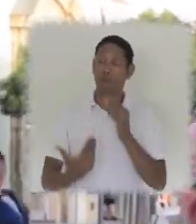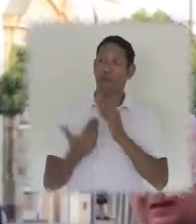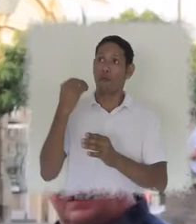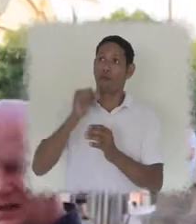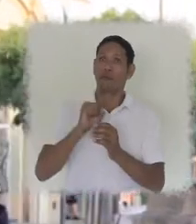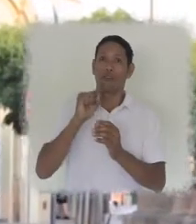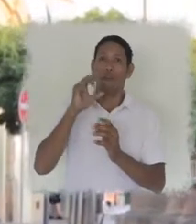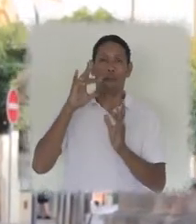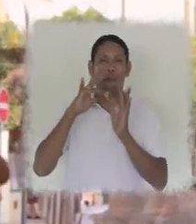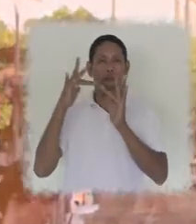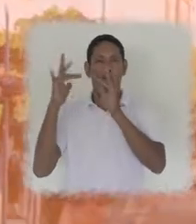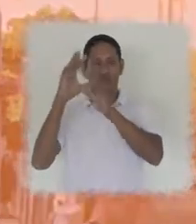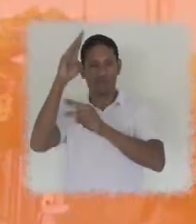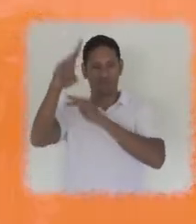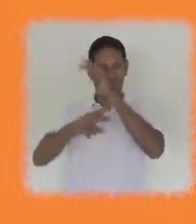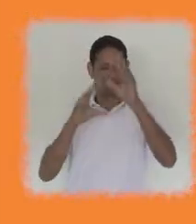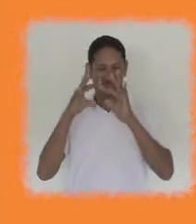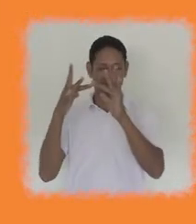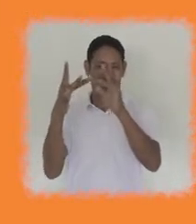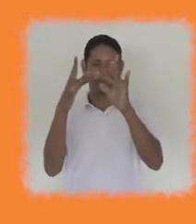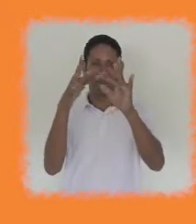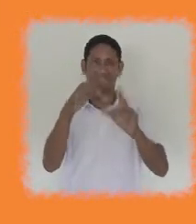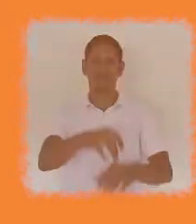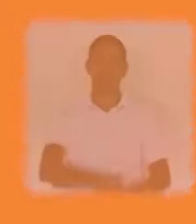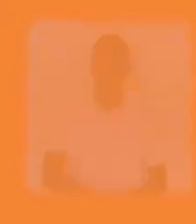sean parte de la experiencia Conexión Global.